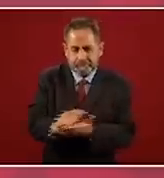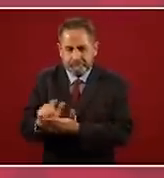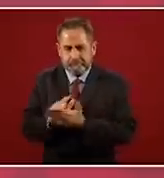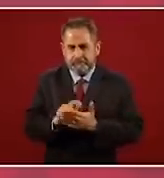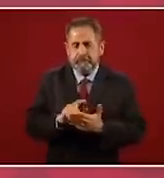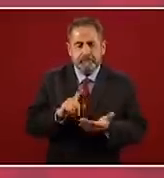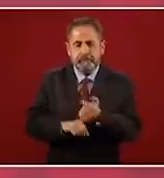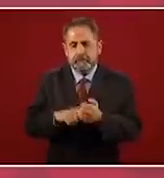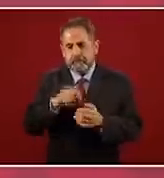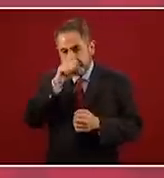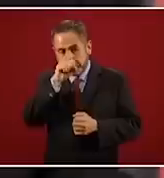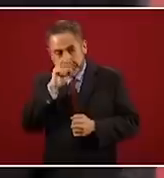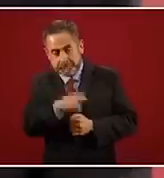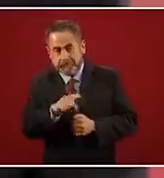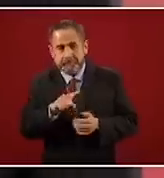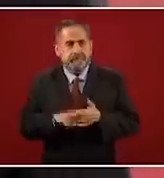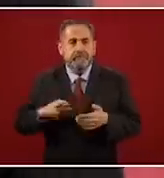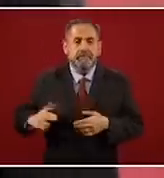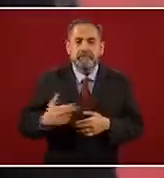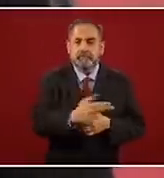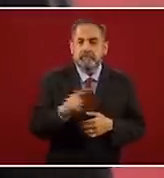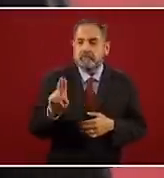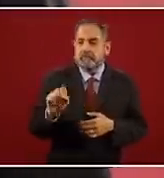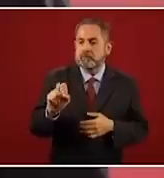la desembocadura del río Usumacinta.